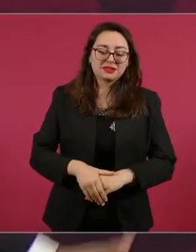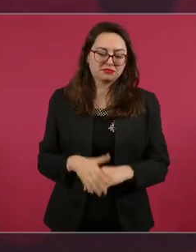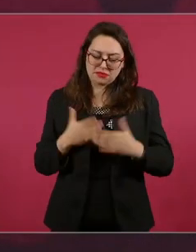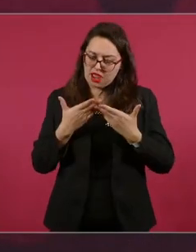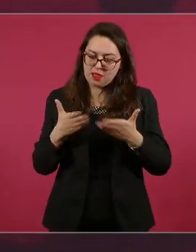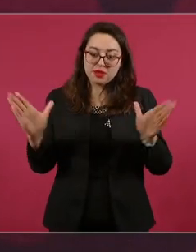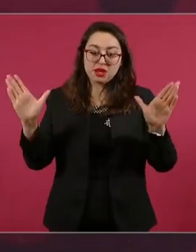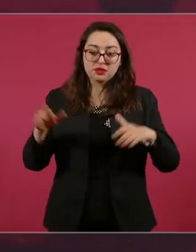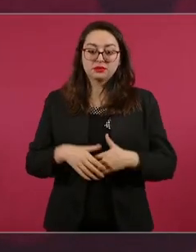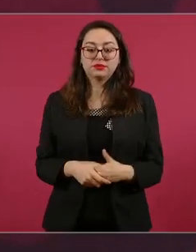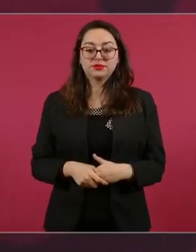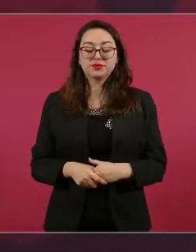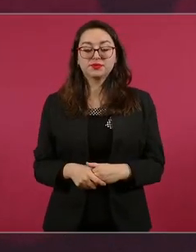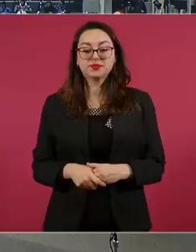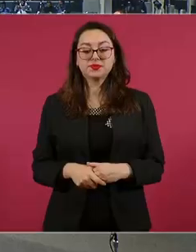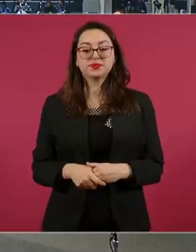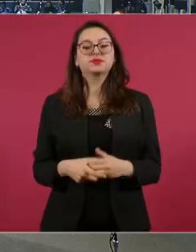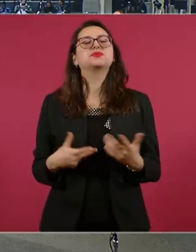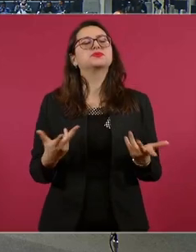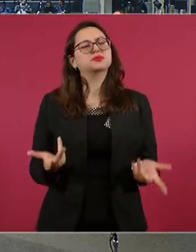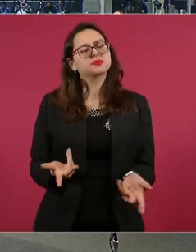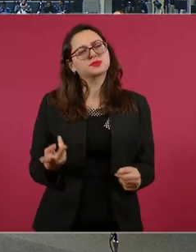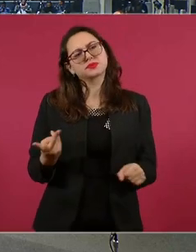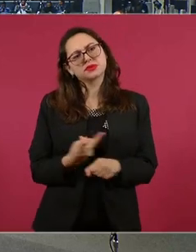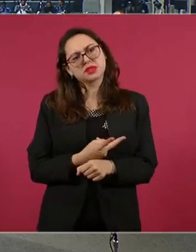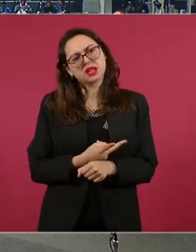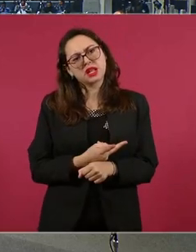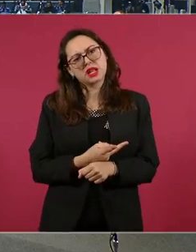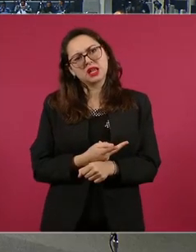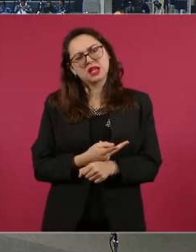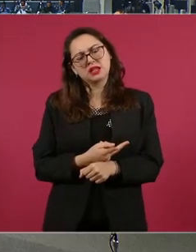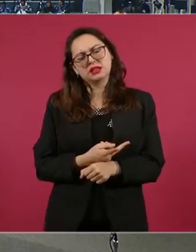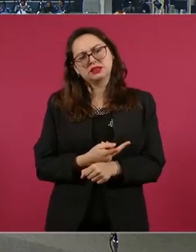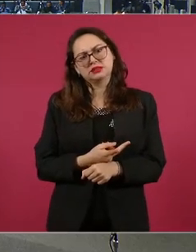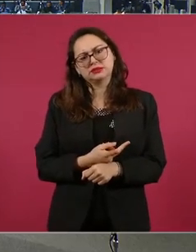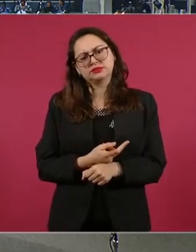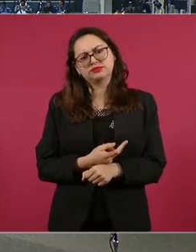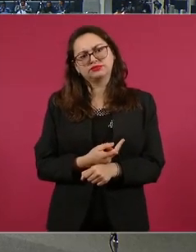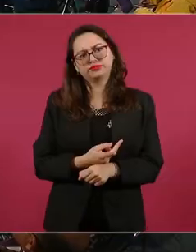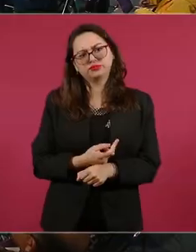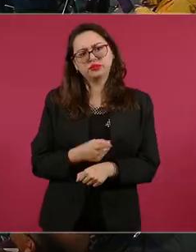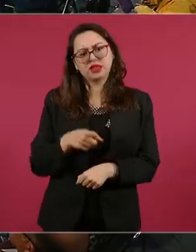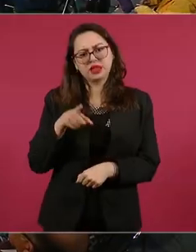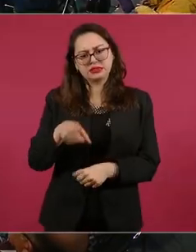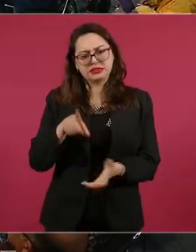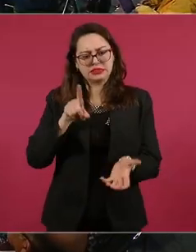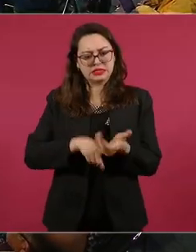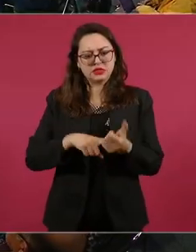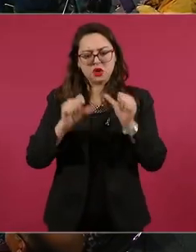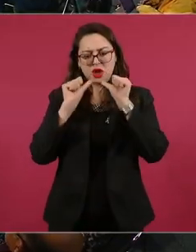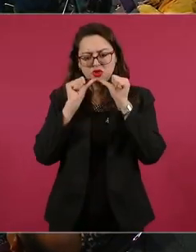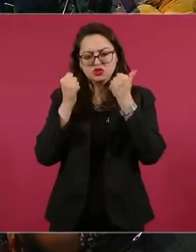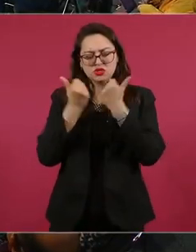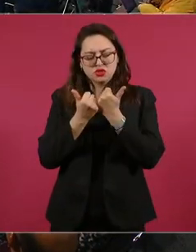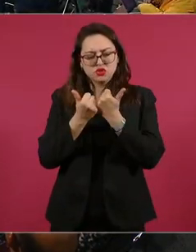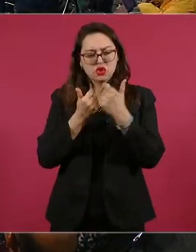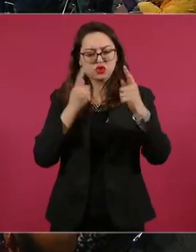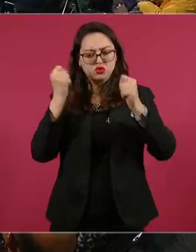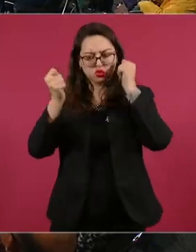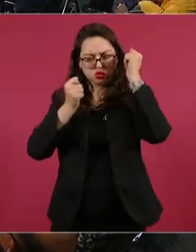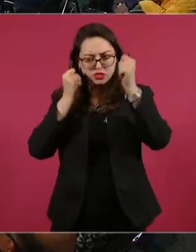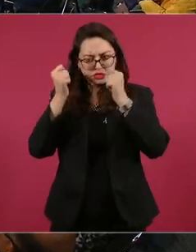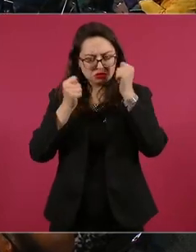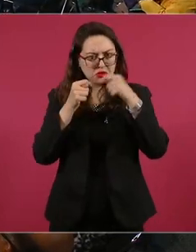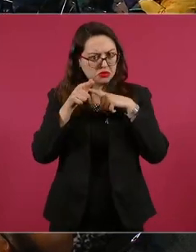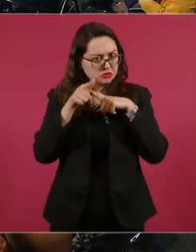pública. O sea, que en ese plan sí todavía podrían estar seguras las asociaciones de promoción turística que pudieran seguir teniendo